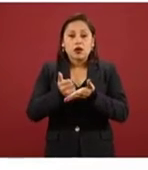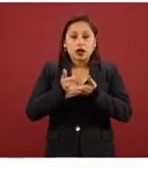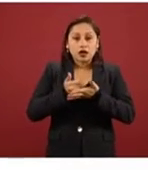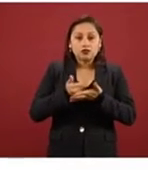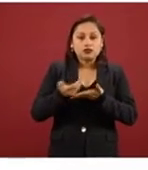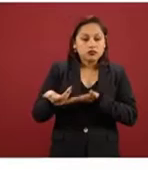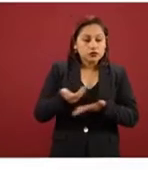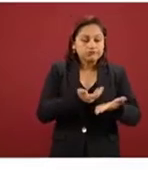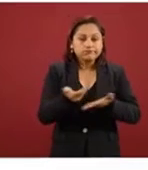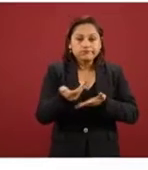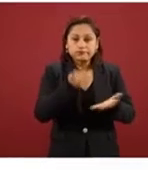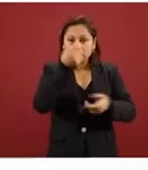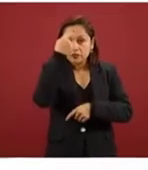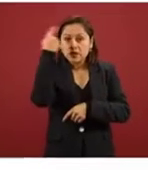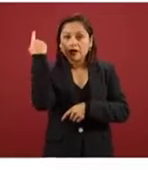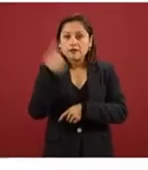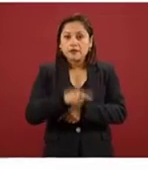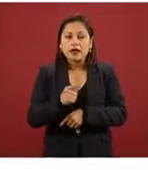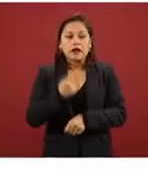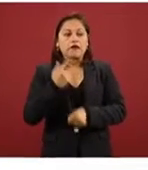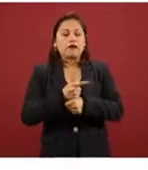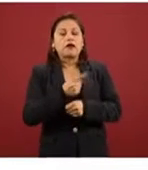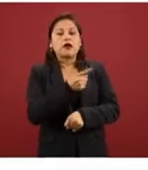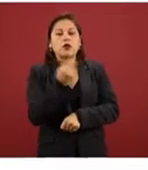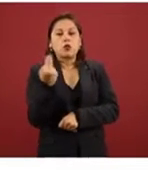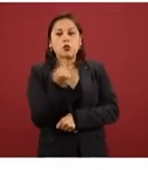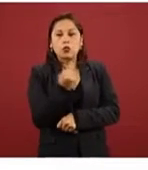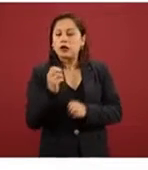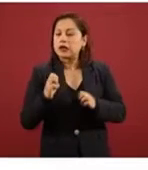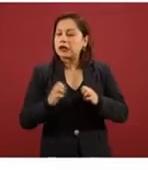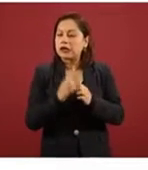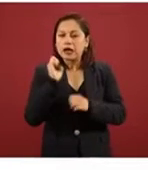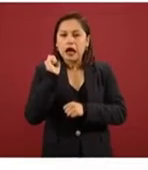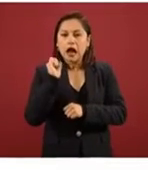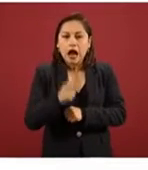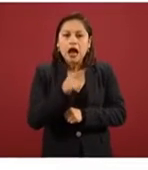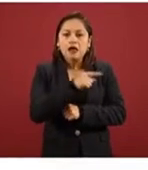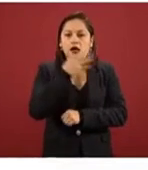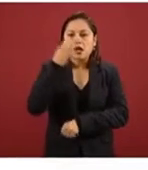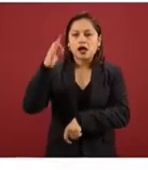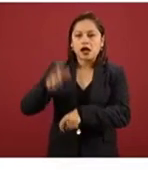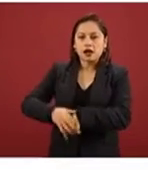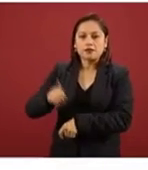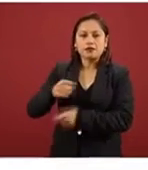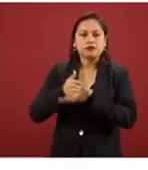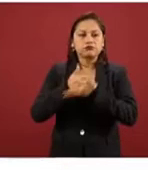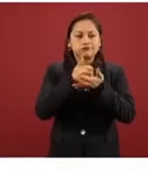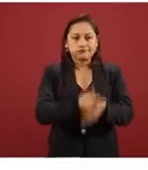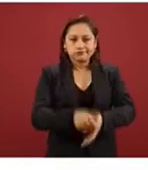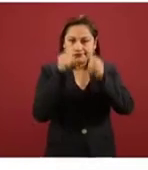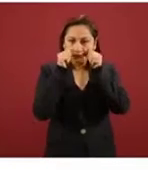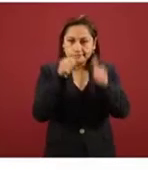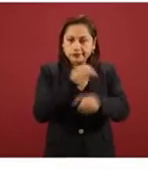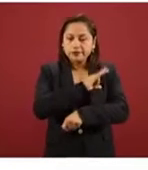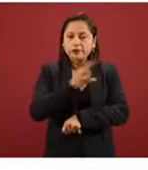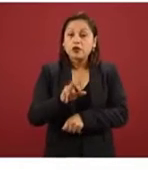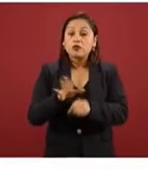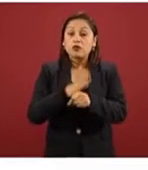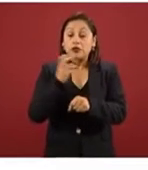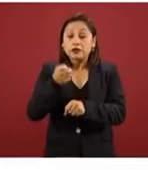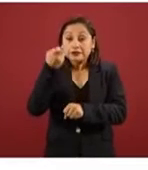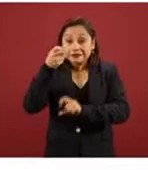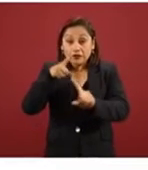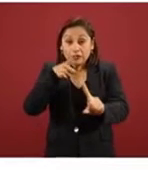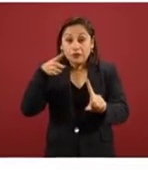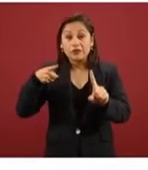mejor estructura para identificar el riesgo en nuestro territorio y para poder atenderlo. Por ello, es un objetivo que tenemos